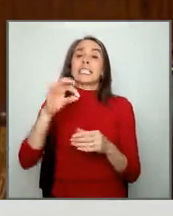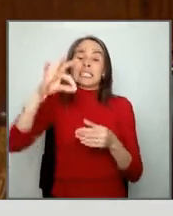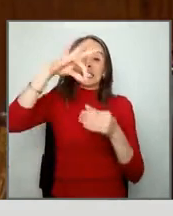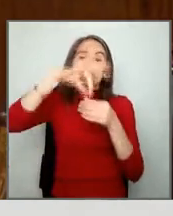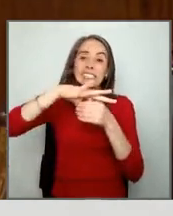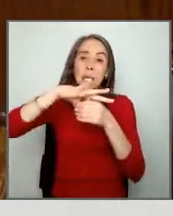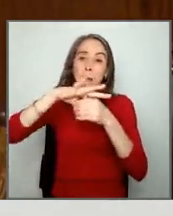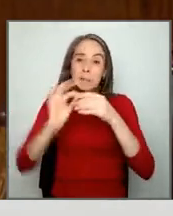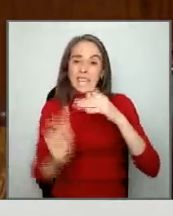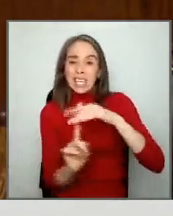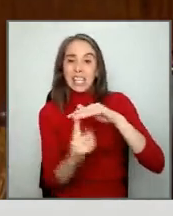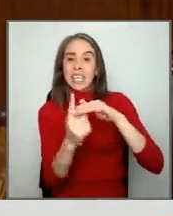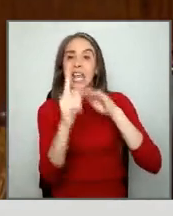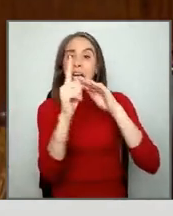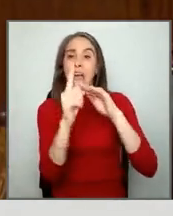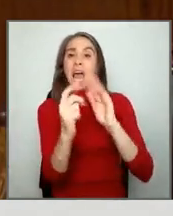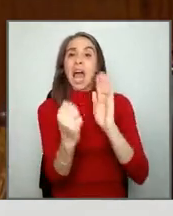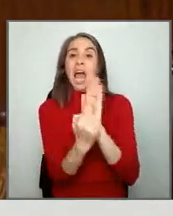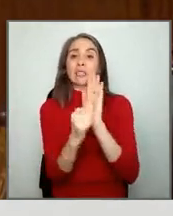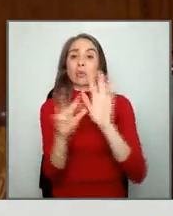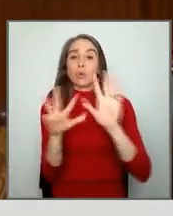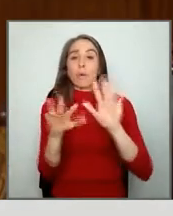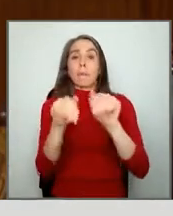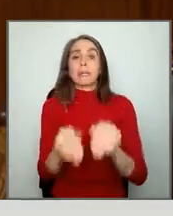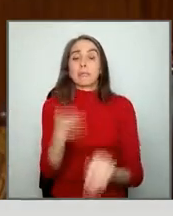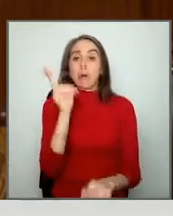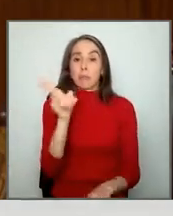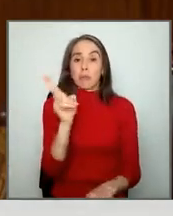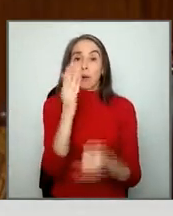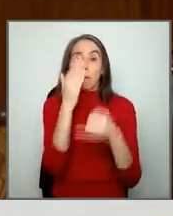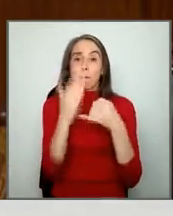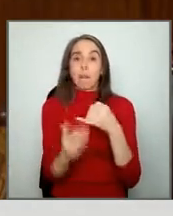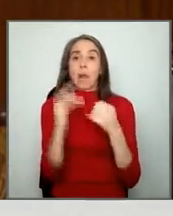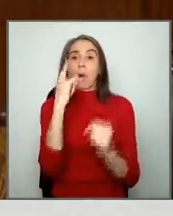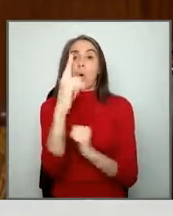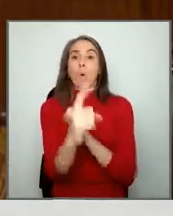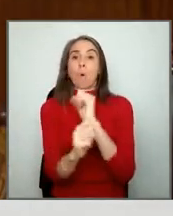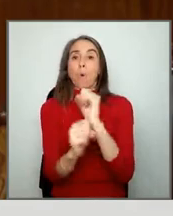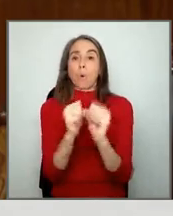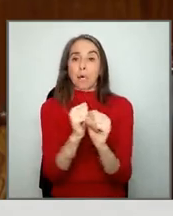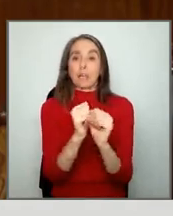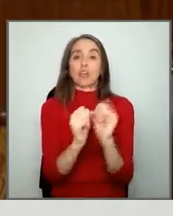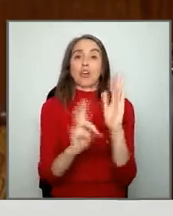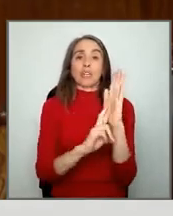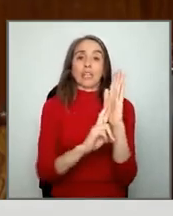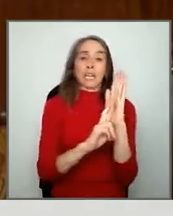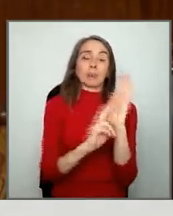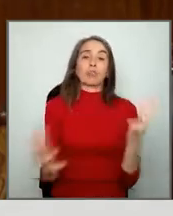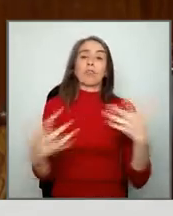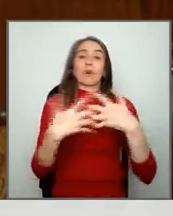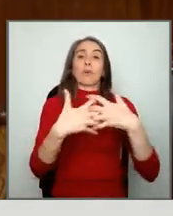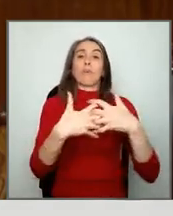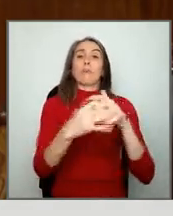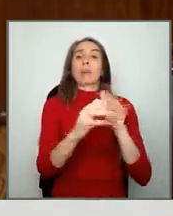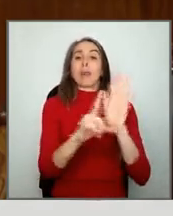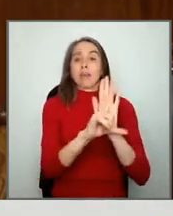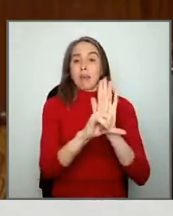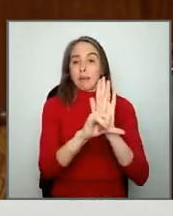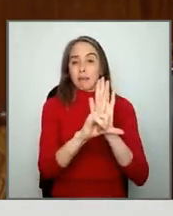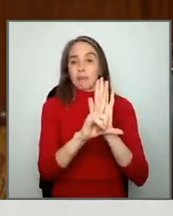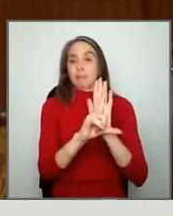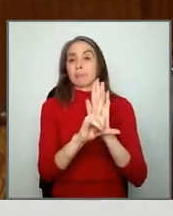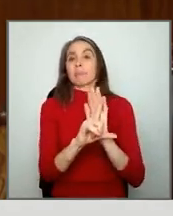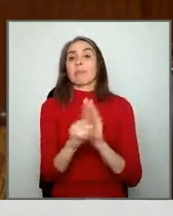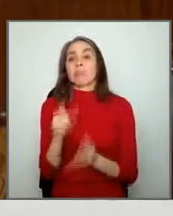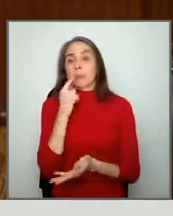las prohibiciones del artículo 9 y se otorga el plazo de un año para adecuar el reglamento es dable señalar que el secretario